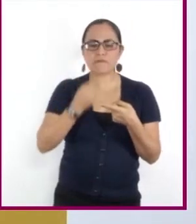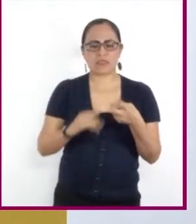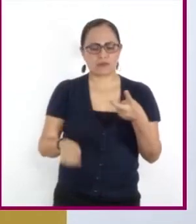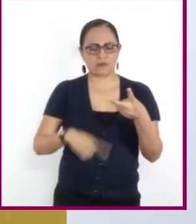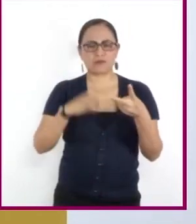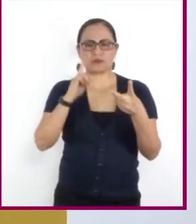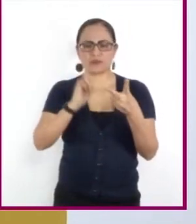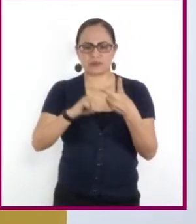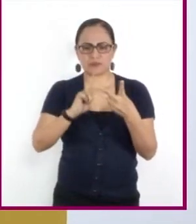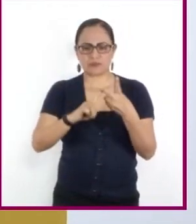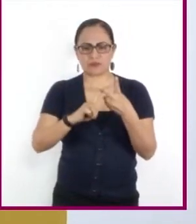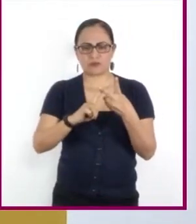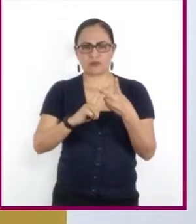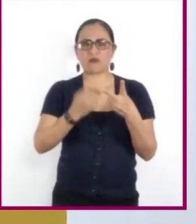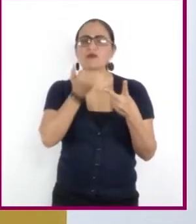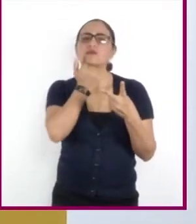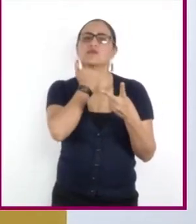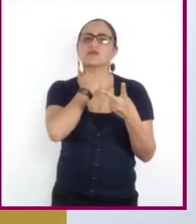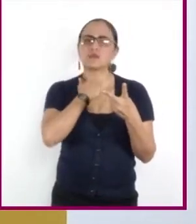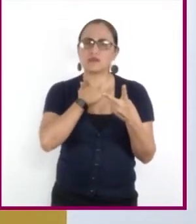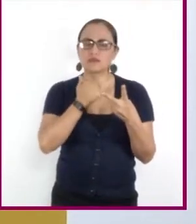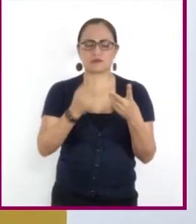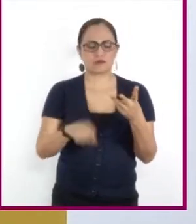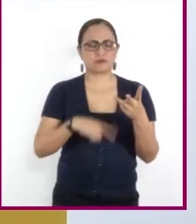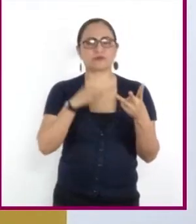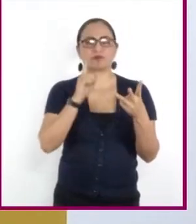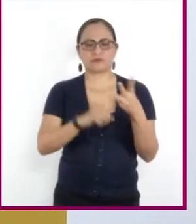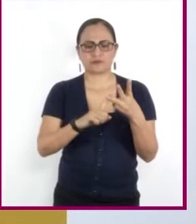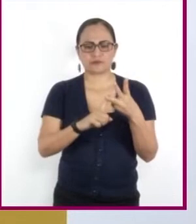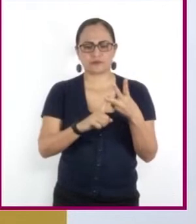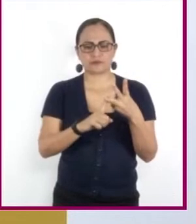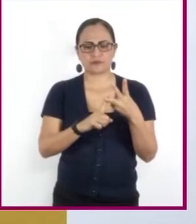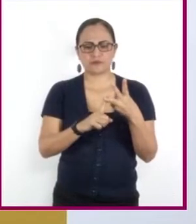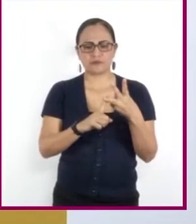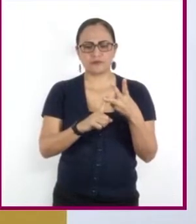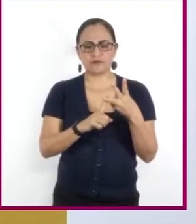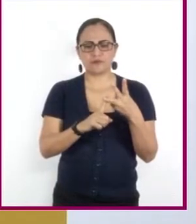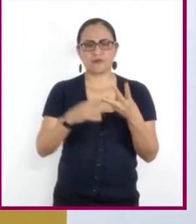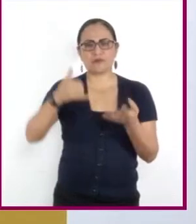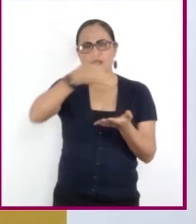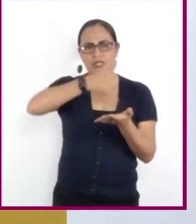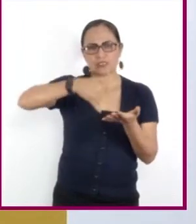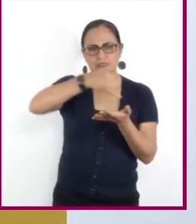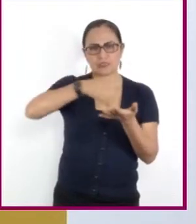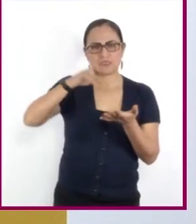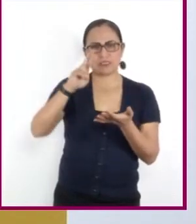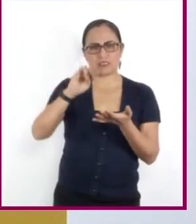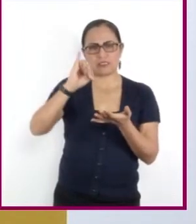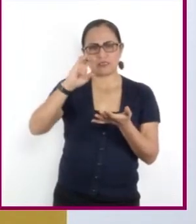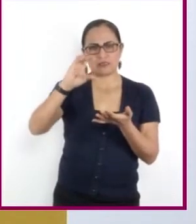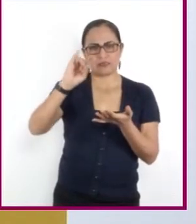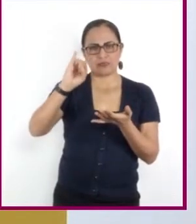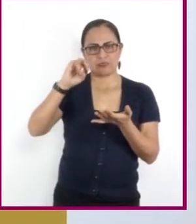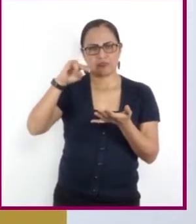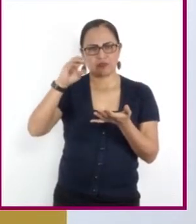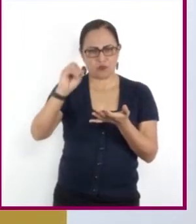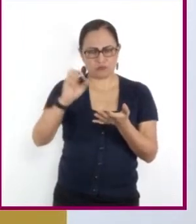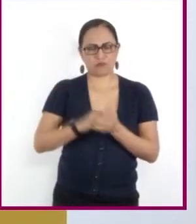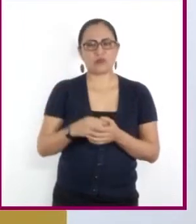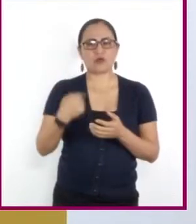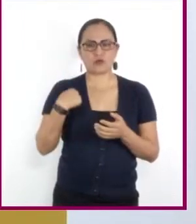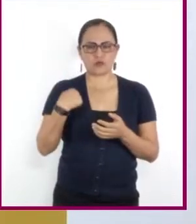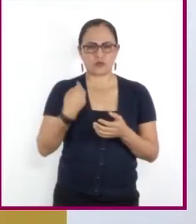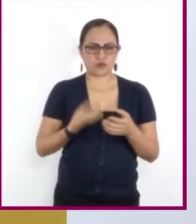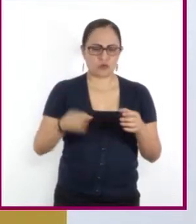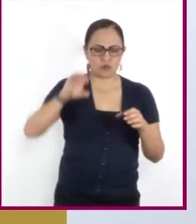en el segundo tenemos alcohol y en el tercero tenemos aceite de ricino. Mientras yo los vierto